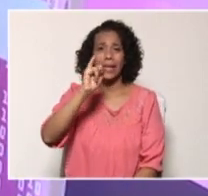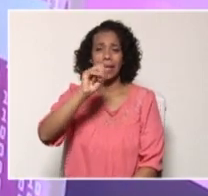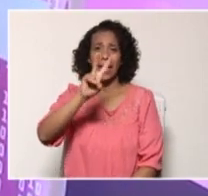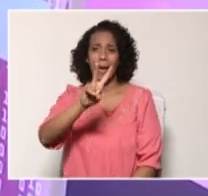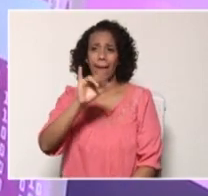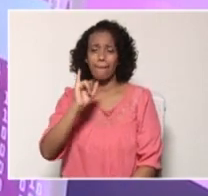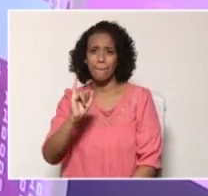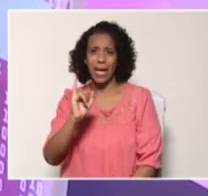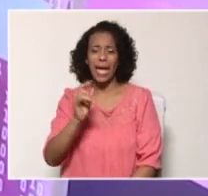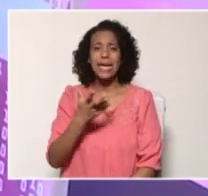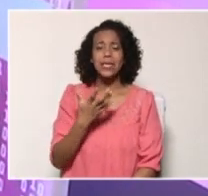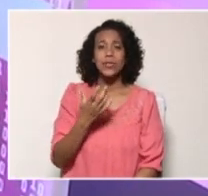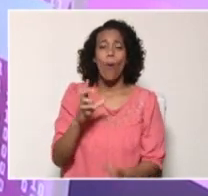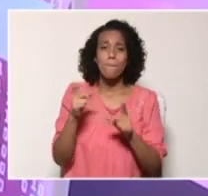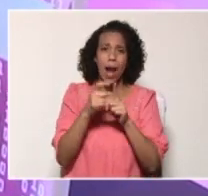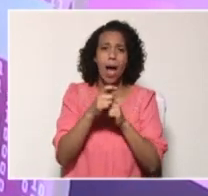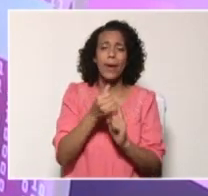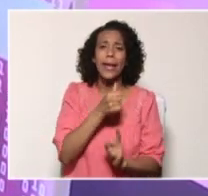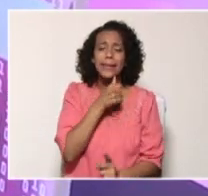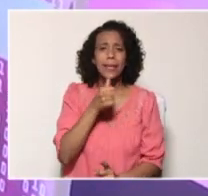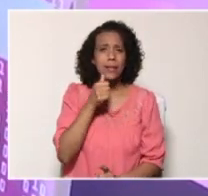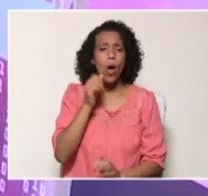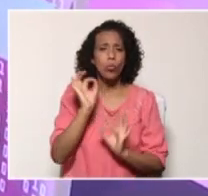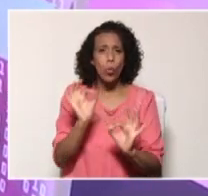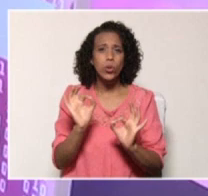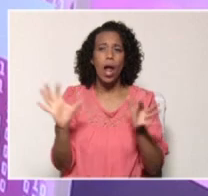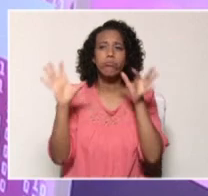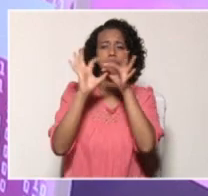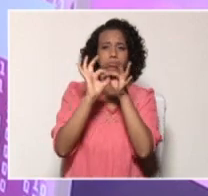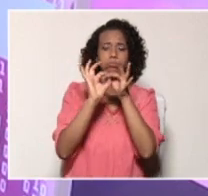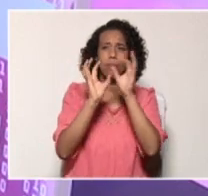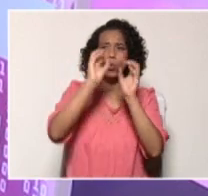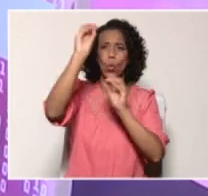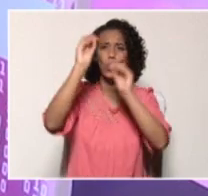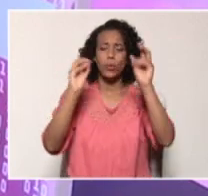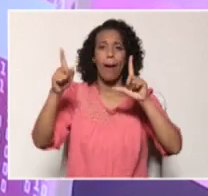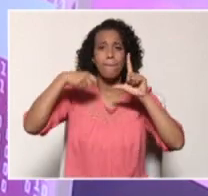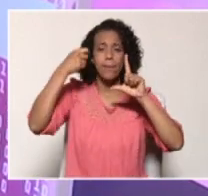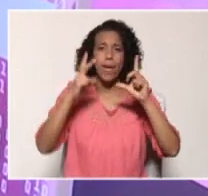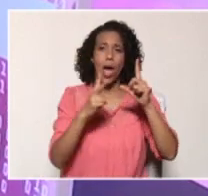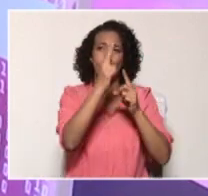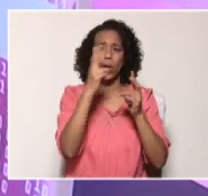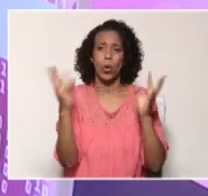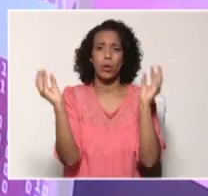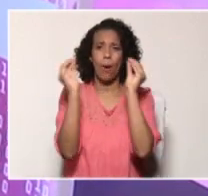unas funciones básicas para cortar, enlazar, unir y separar videos.